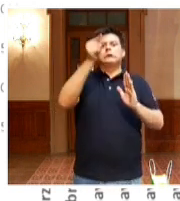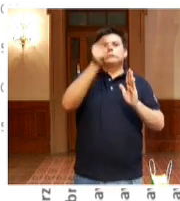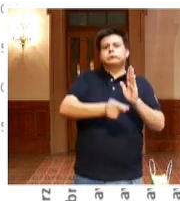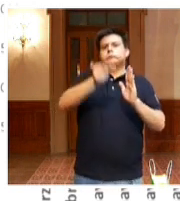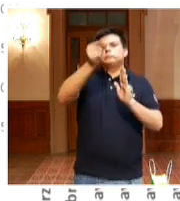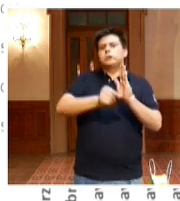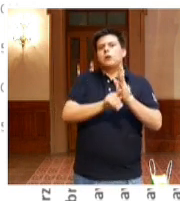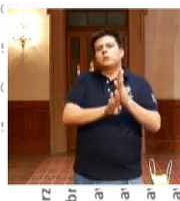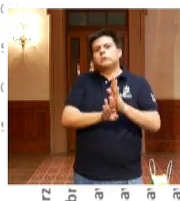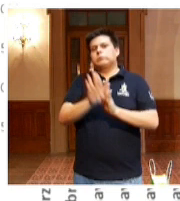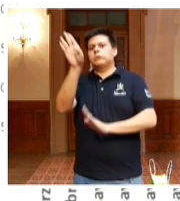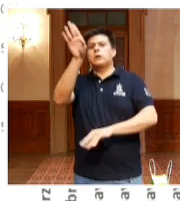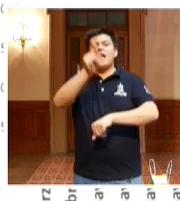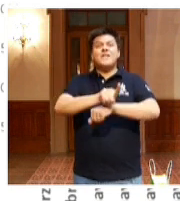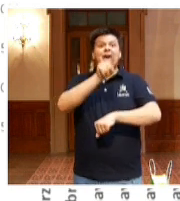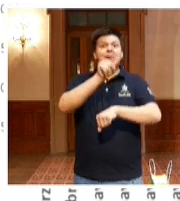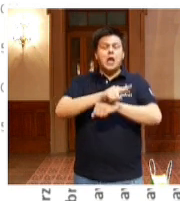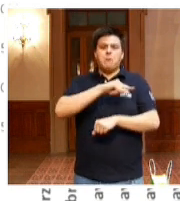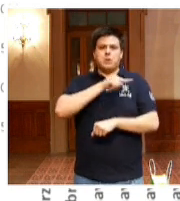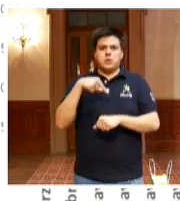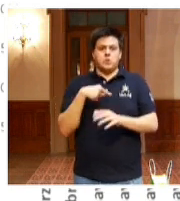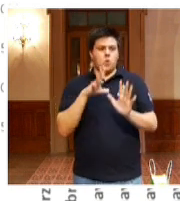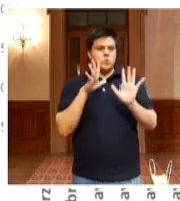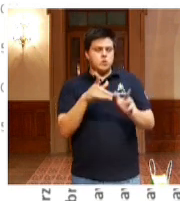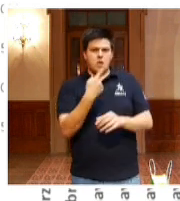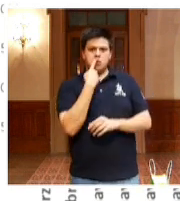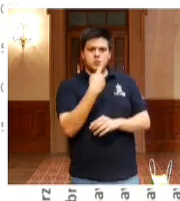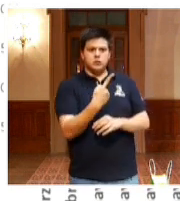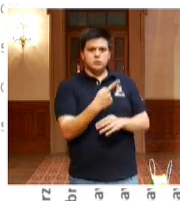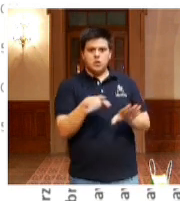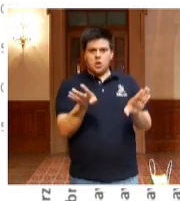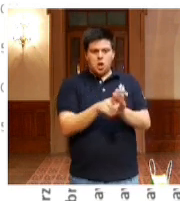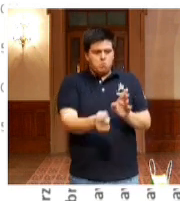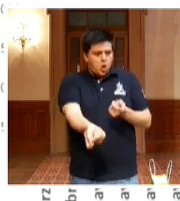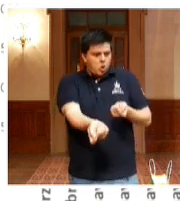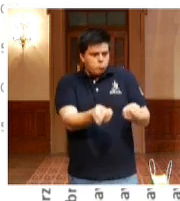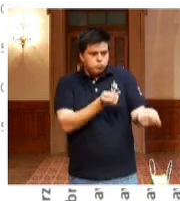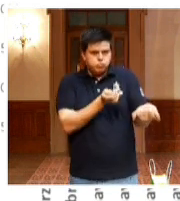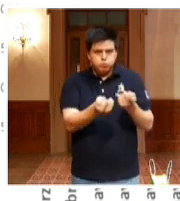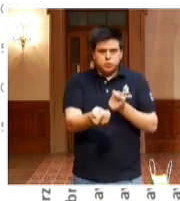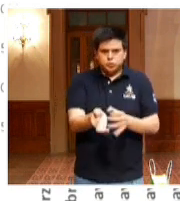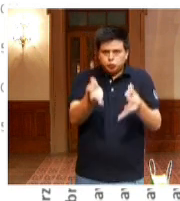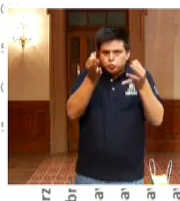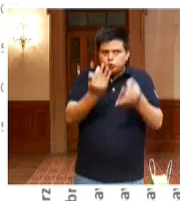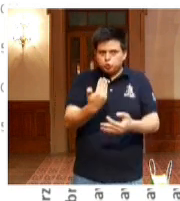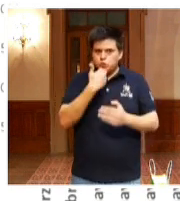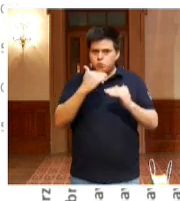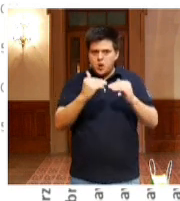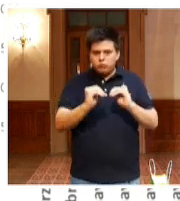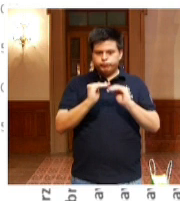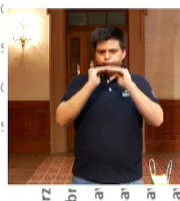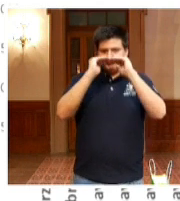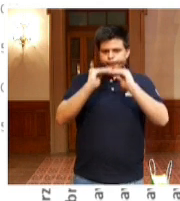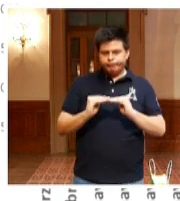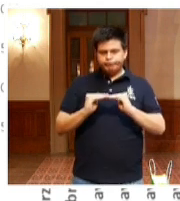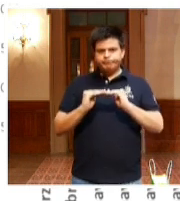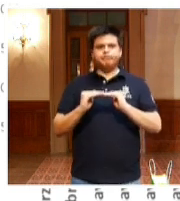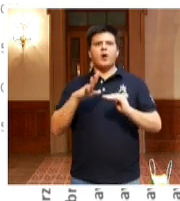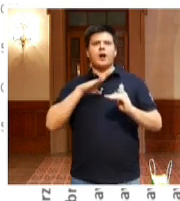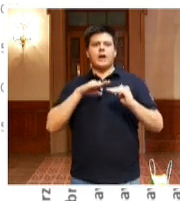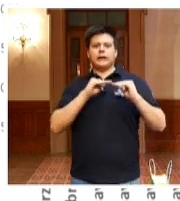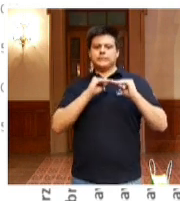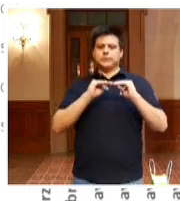no podemos decir que hemos tomado la pandemia ni que hemos aplanado la